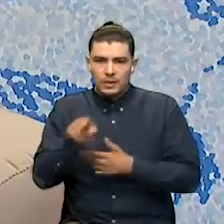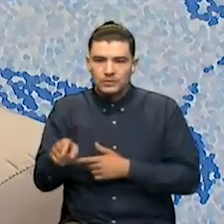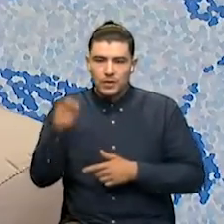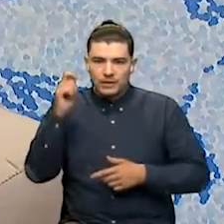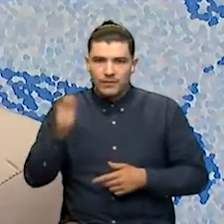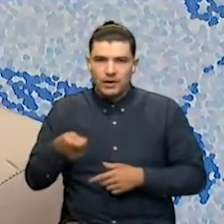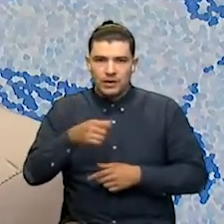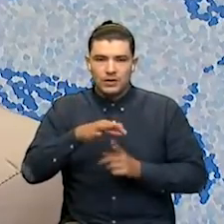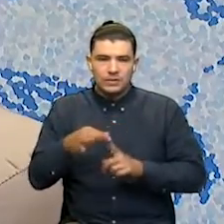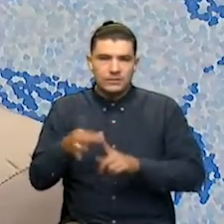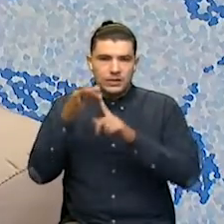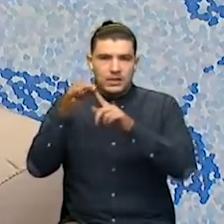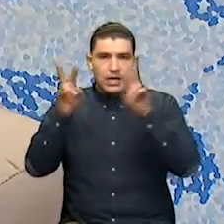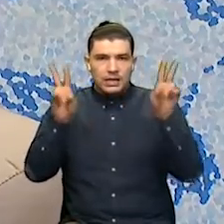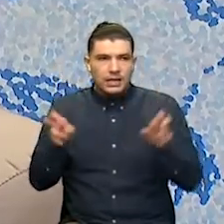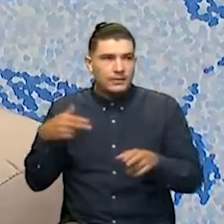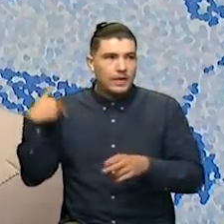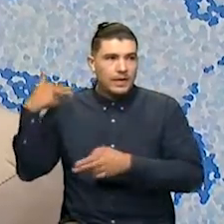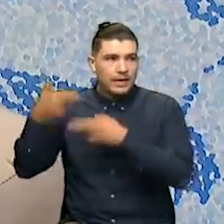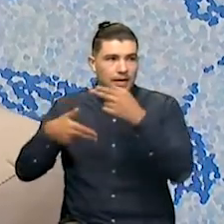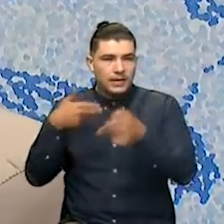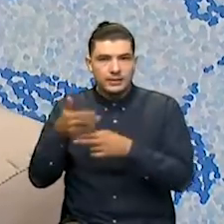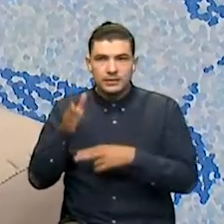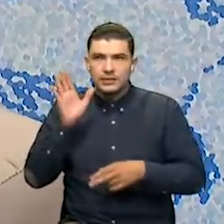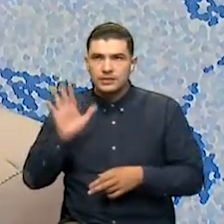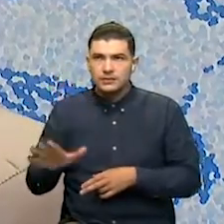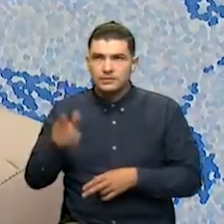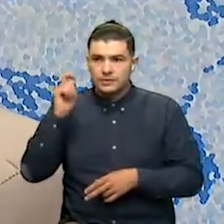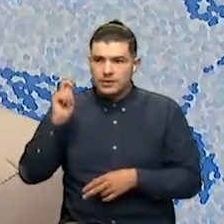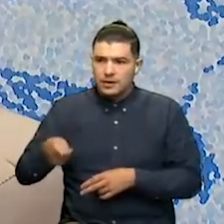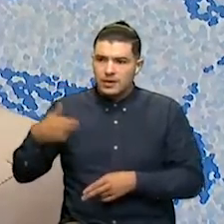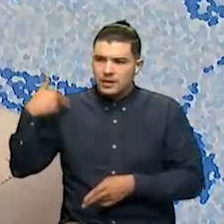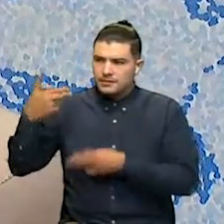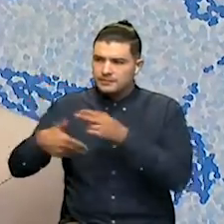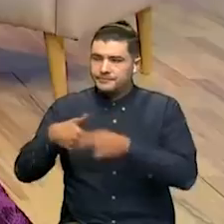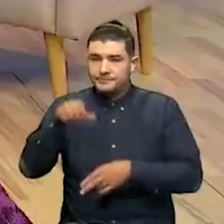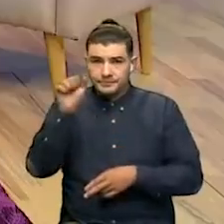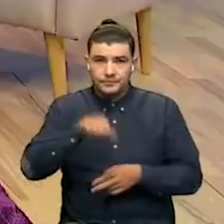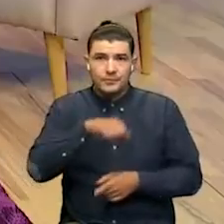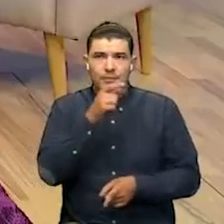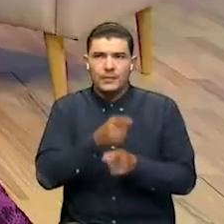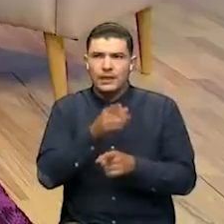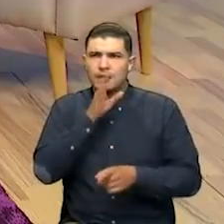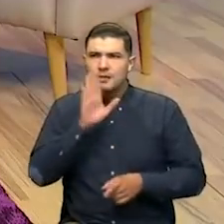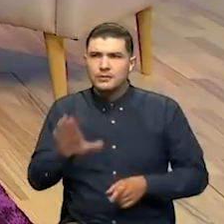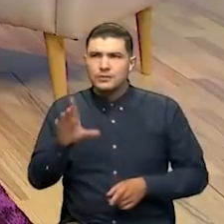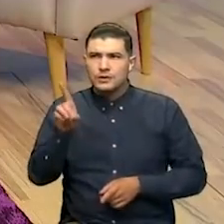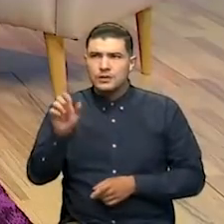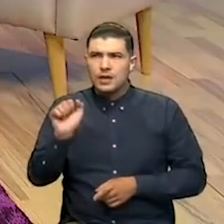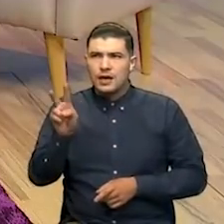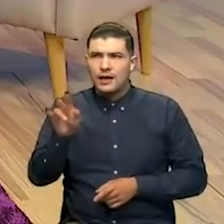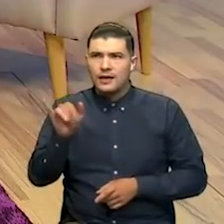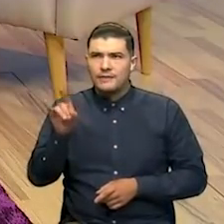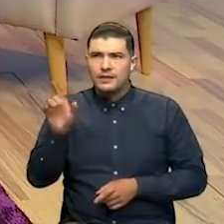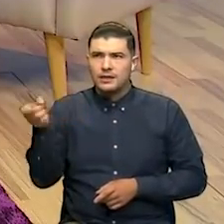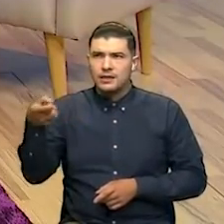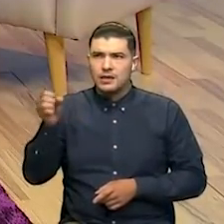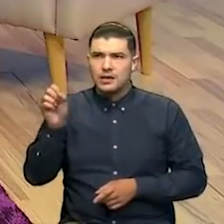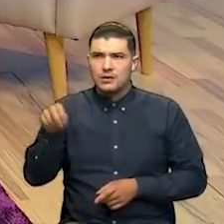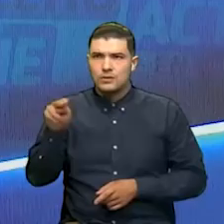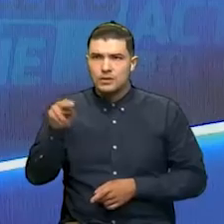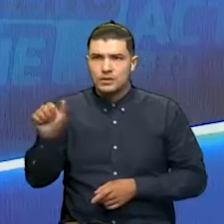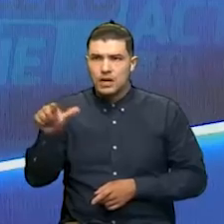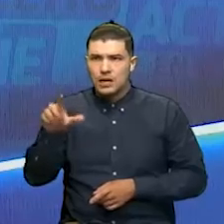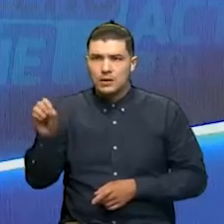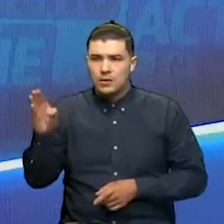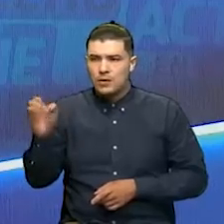especialista en temas de herencias, en sucesiones. Sí, señora, es David Gonzalo Barrios quien nos va a estar acompañando en la tarde de